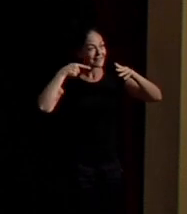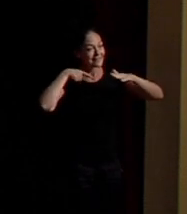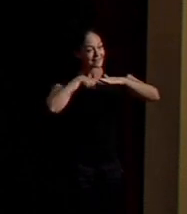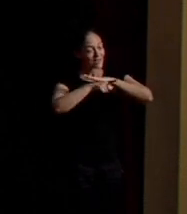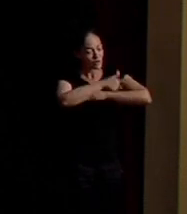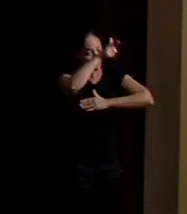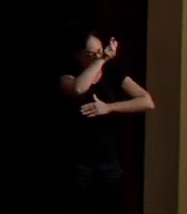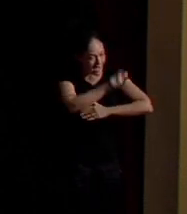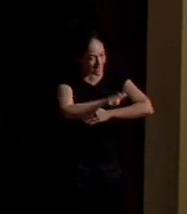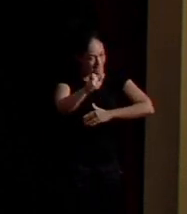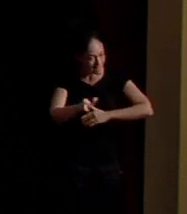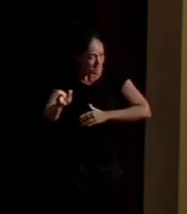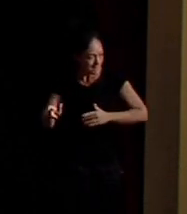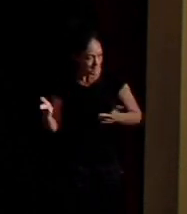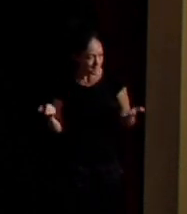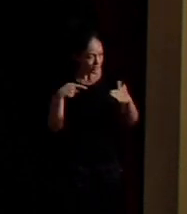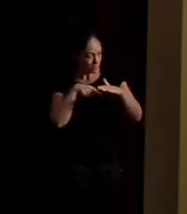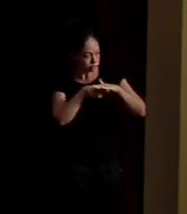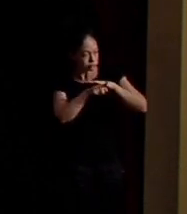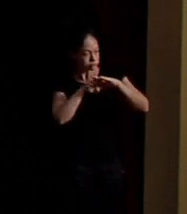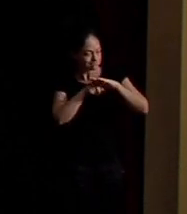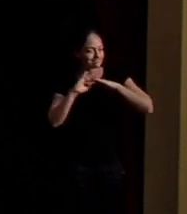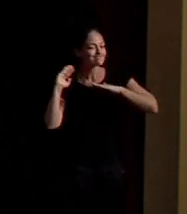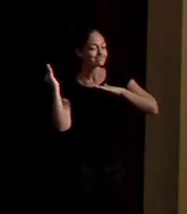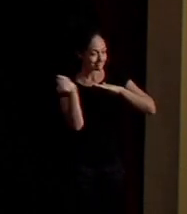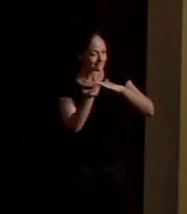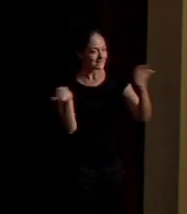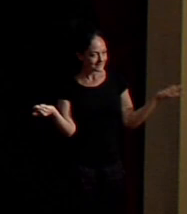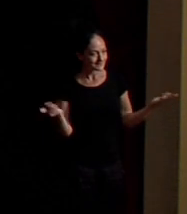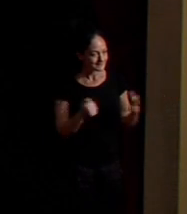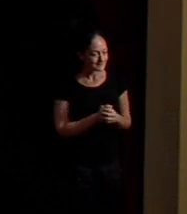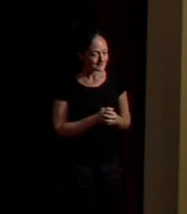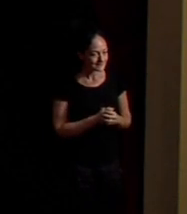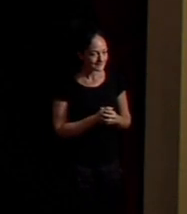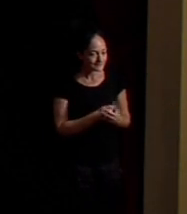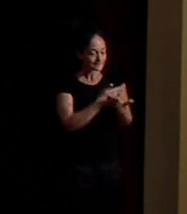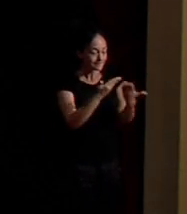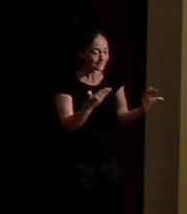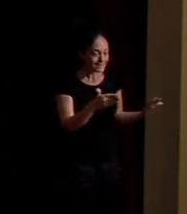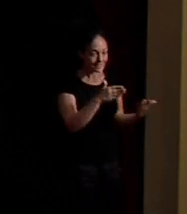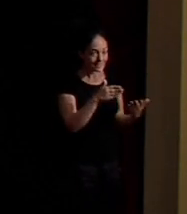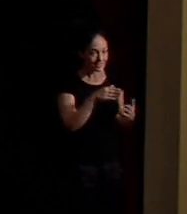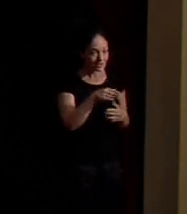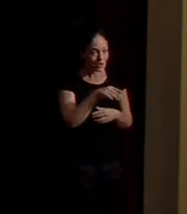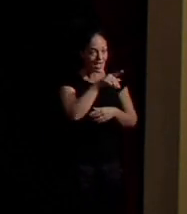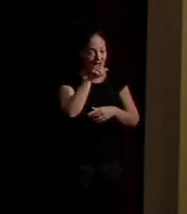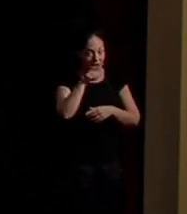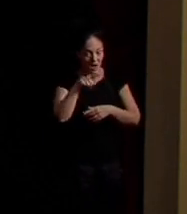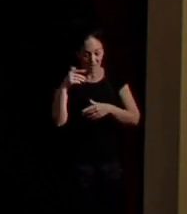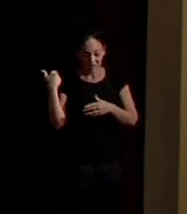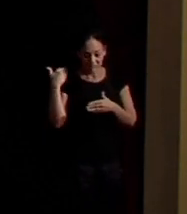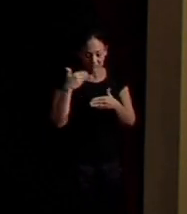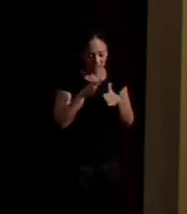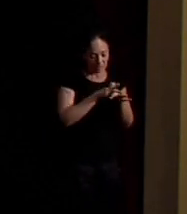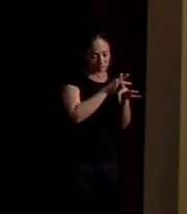personalidad de muchos seres humanos del planeta, ¿no? En estos meses de pandemia,